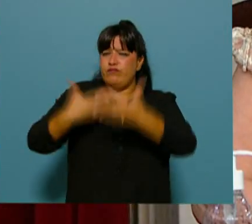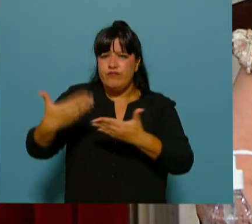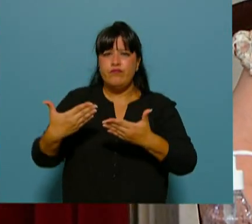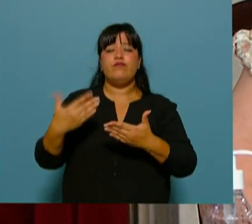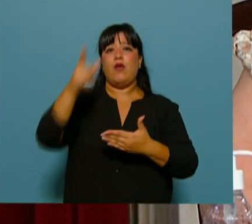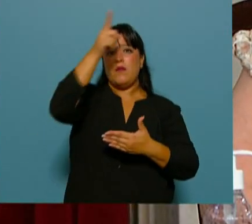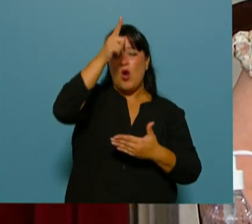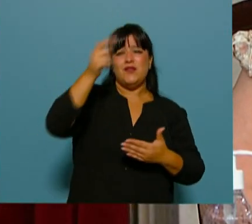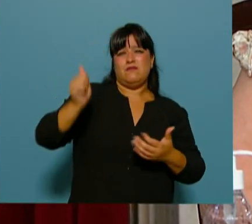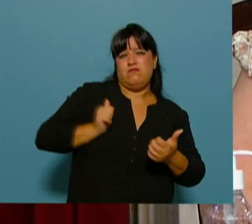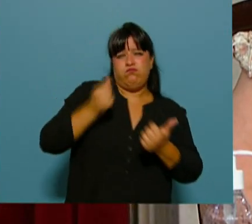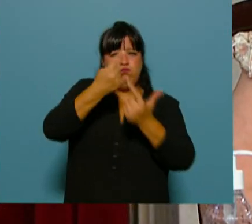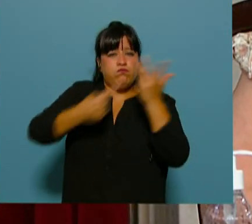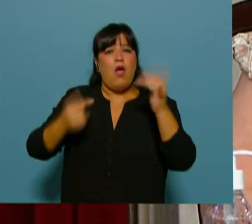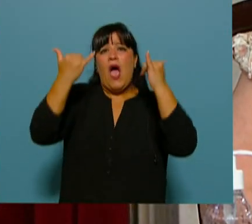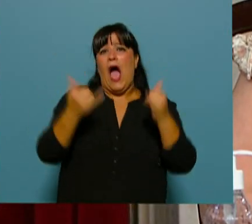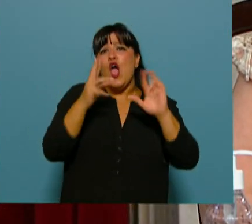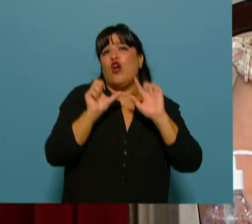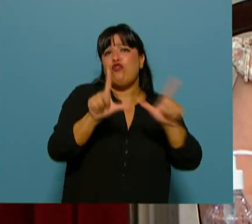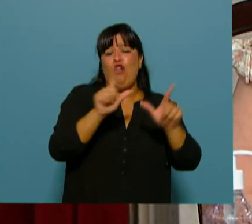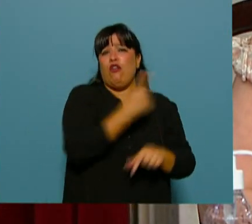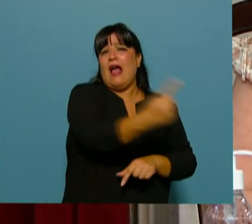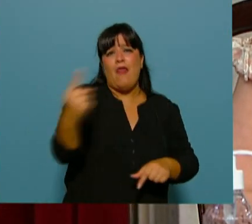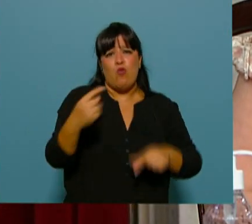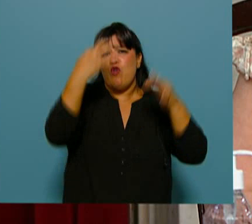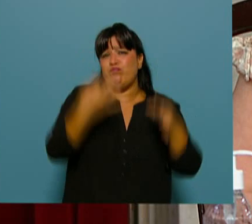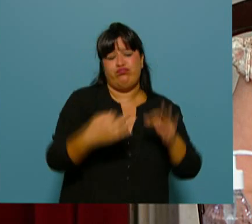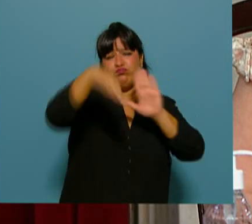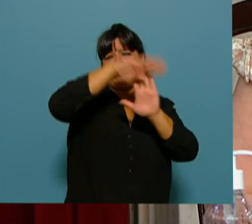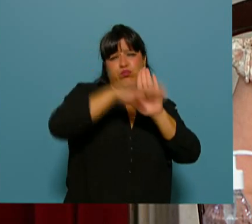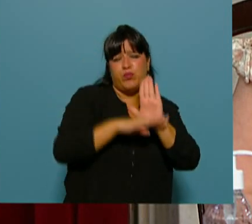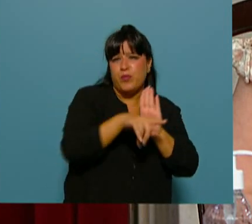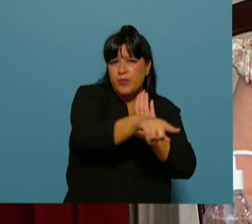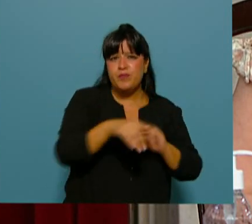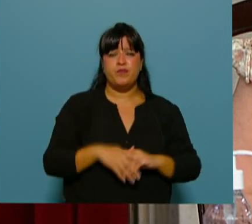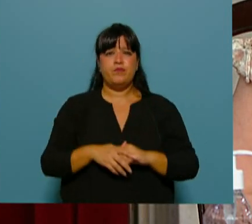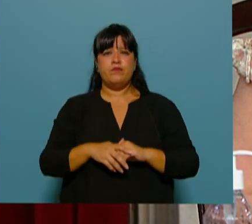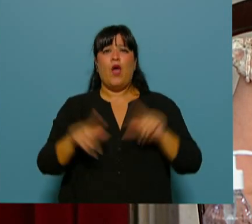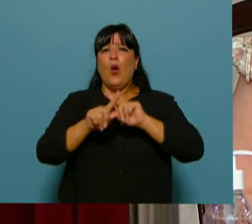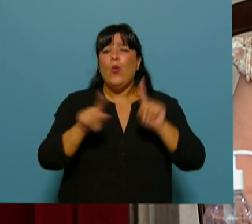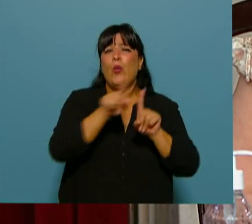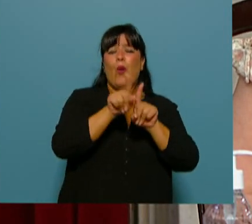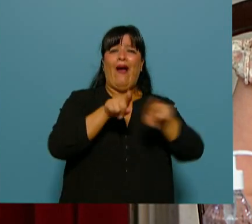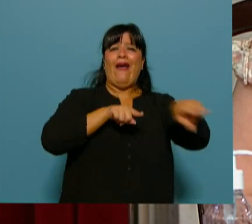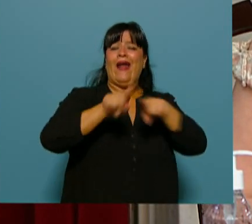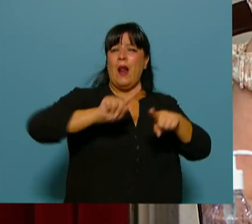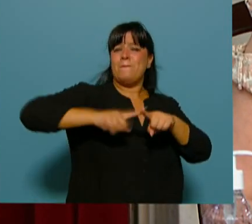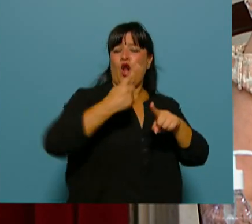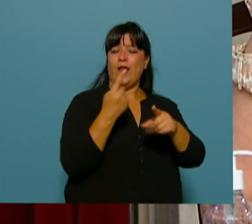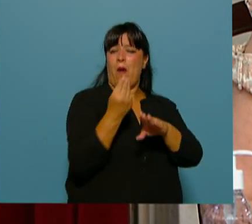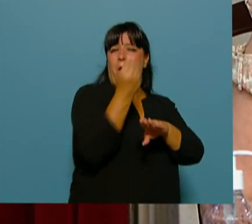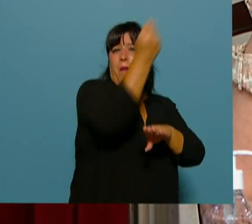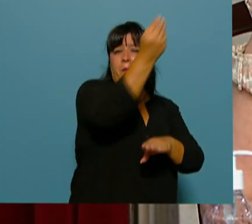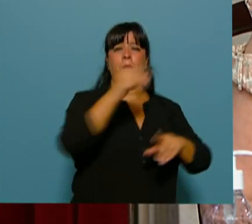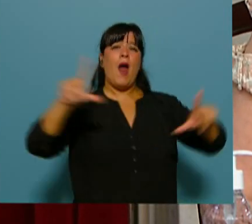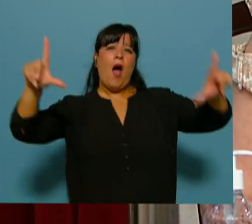fuerzas federales tienen funciones claramente establecidas. No serán utilizadas para carreras políticas ni para